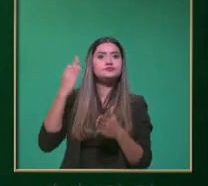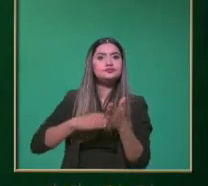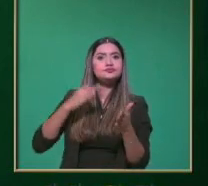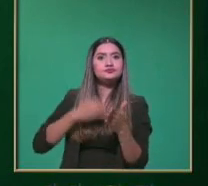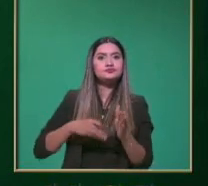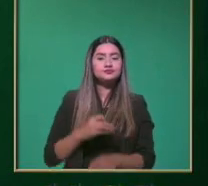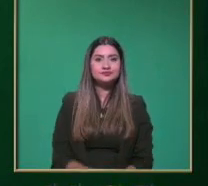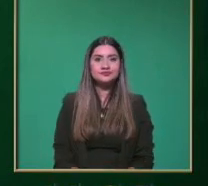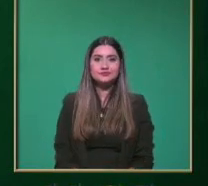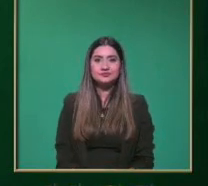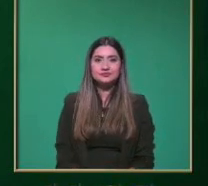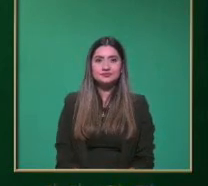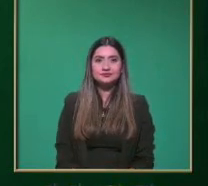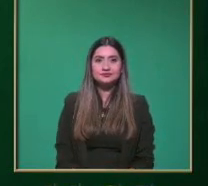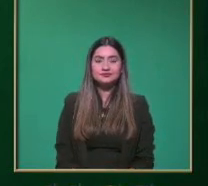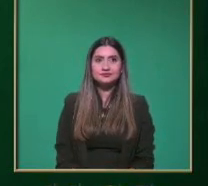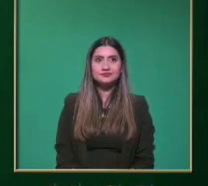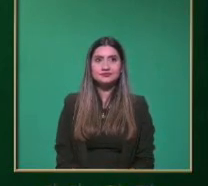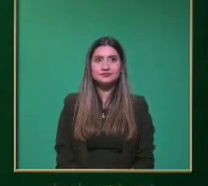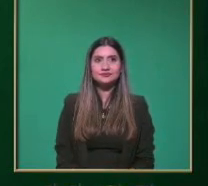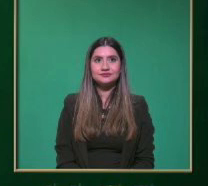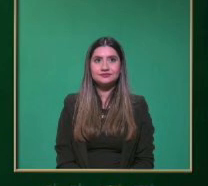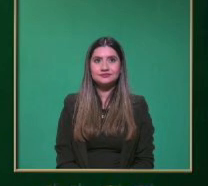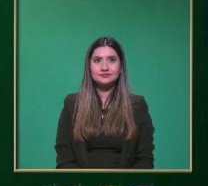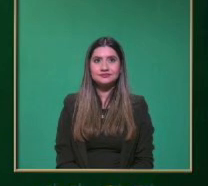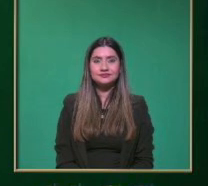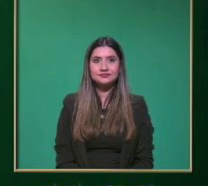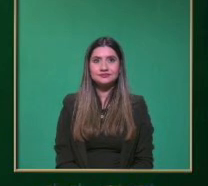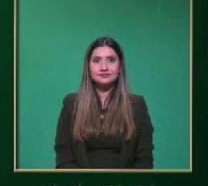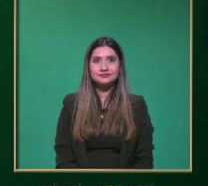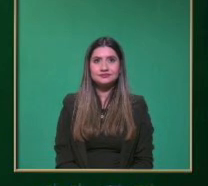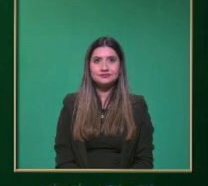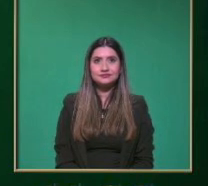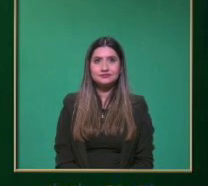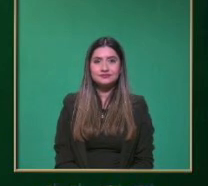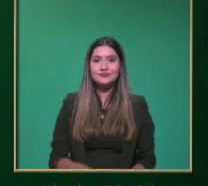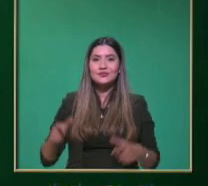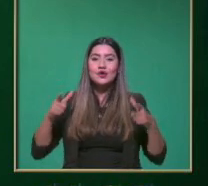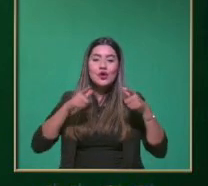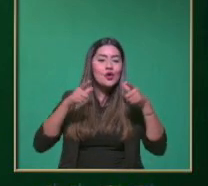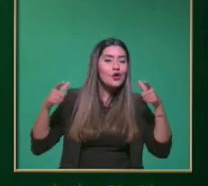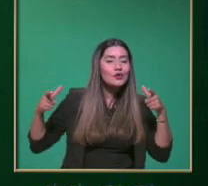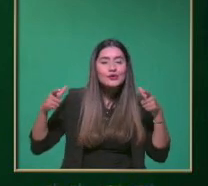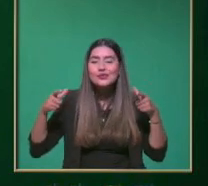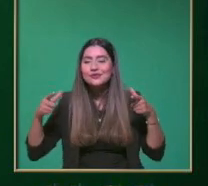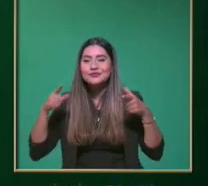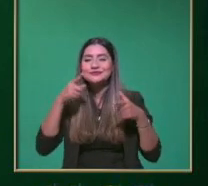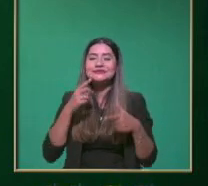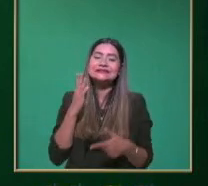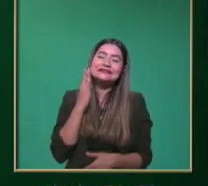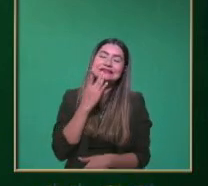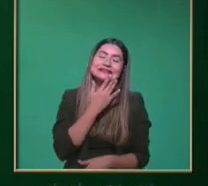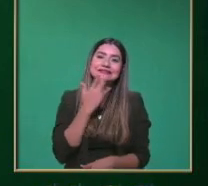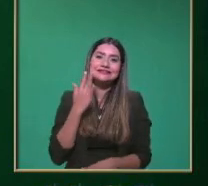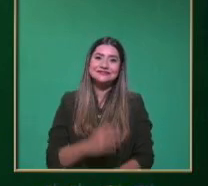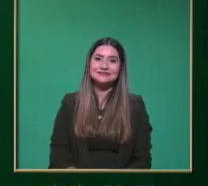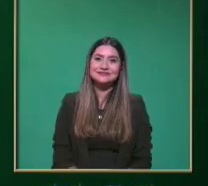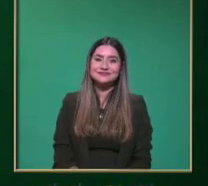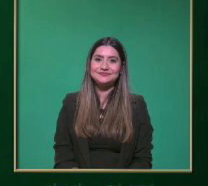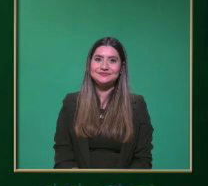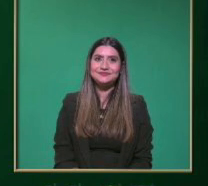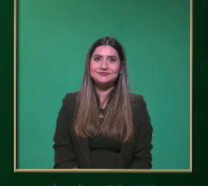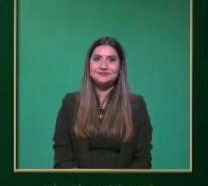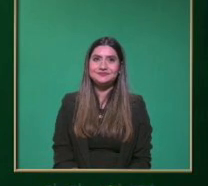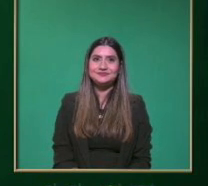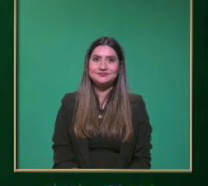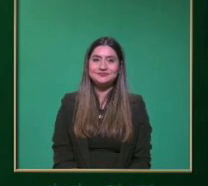letra será? Y luego después veo un pastel. ¡Ay, qué rico! Ya se me antojó un pastel y con este climita más. Con un café. También le